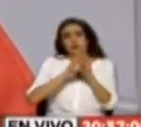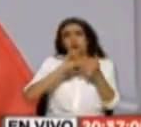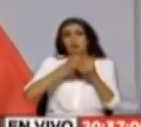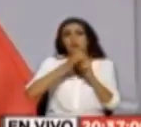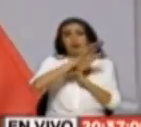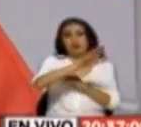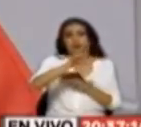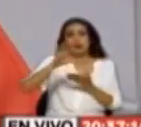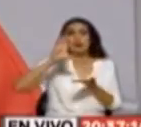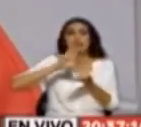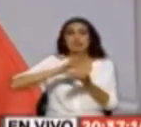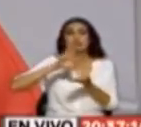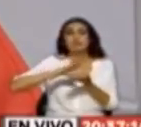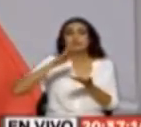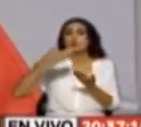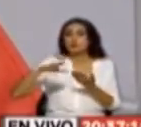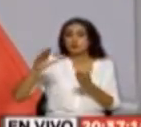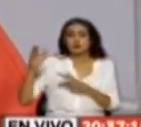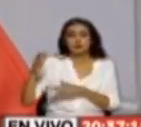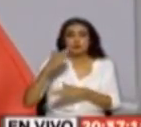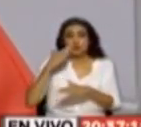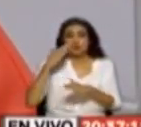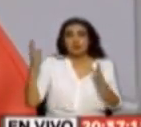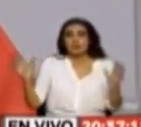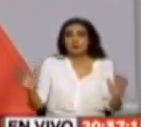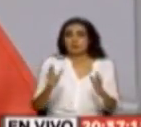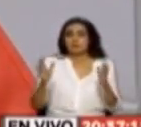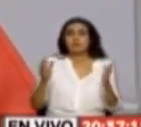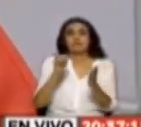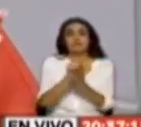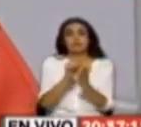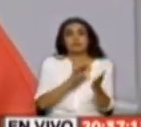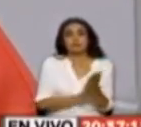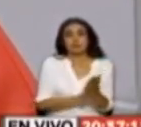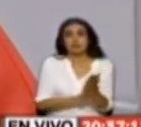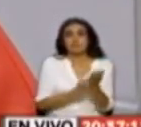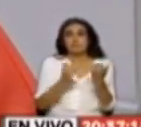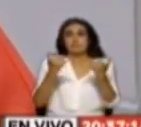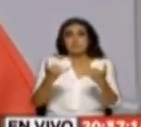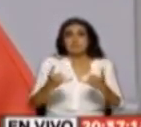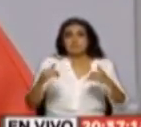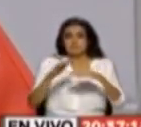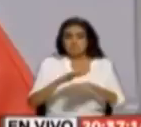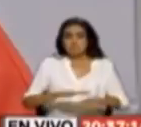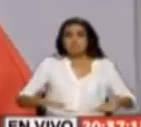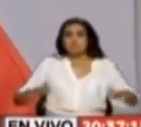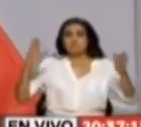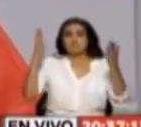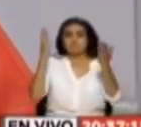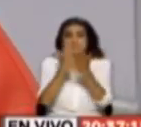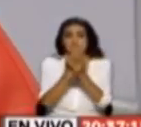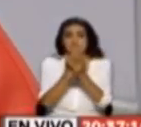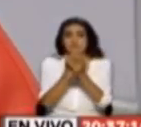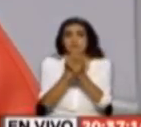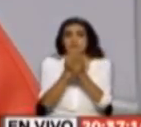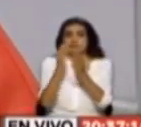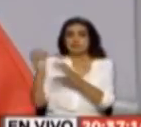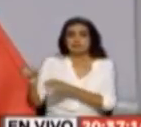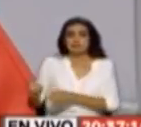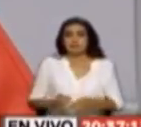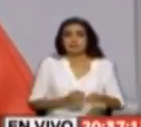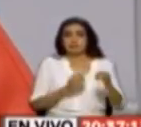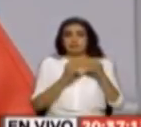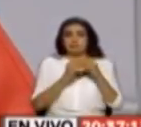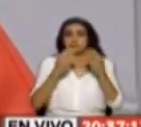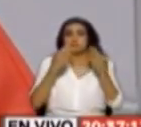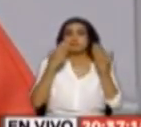también en un proceso, en un proyecto de largo aliento, en donde en este gran frente converjan efectivamente las organizaciones políticas